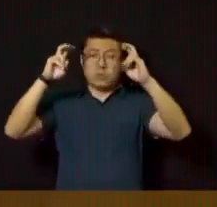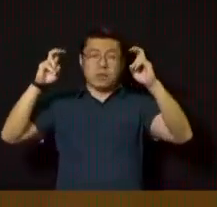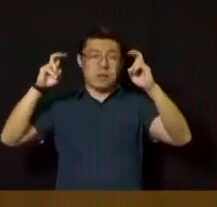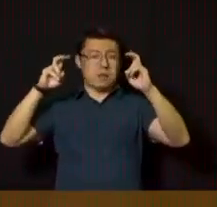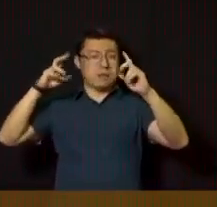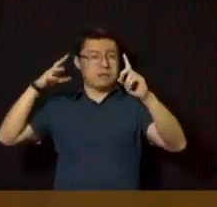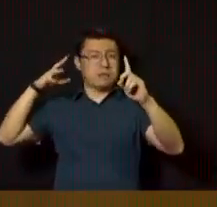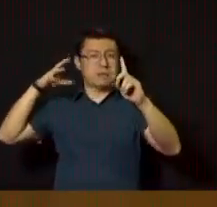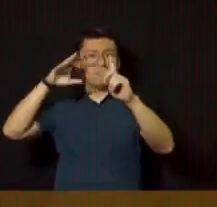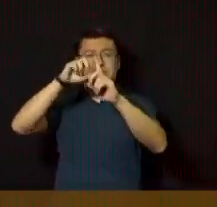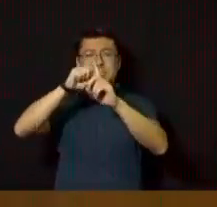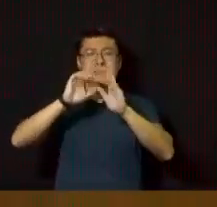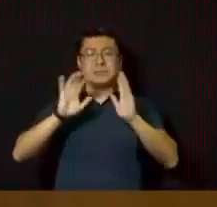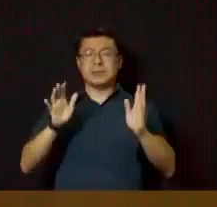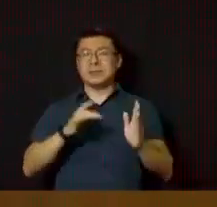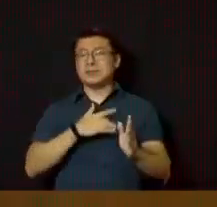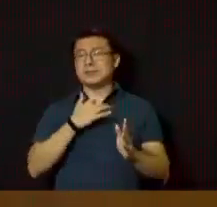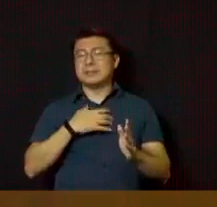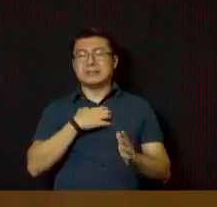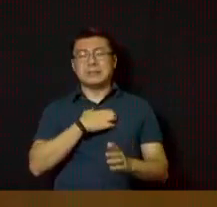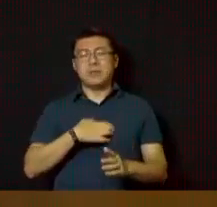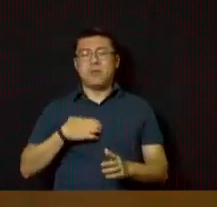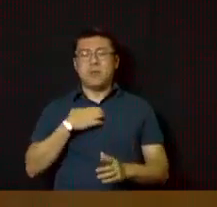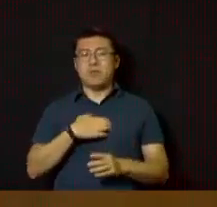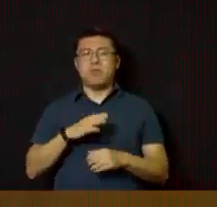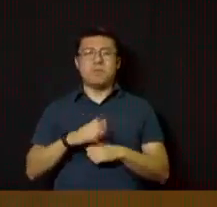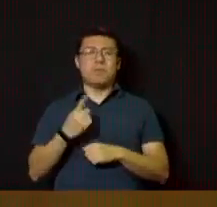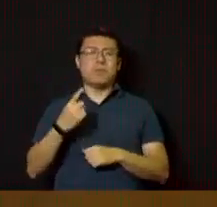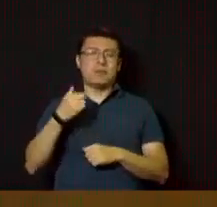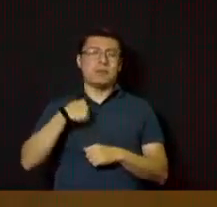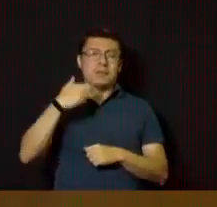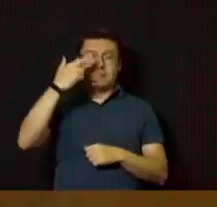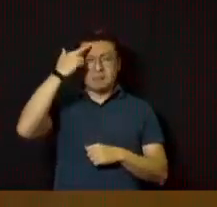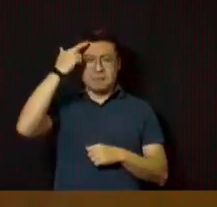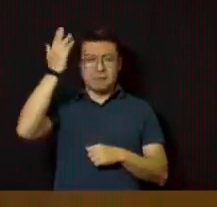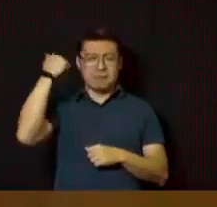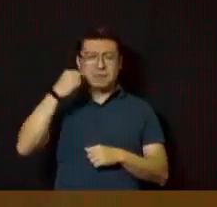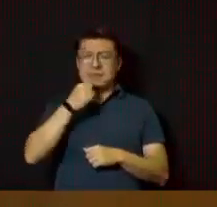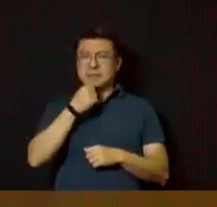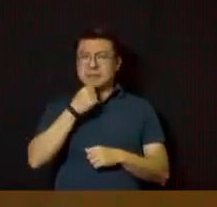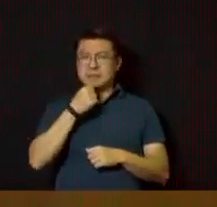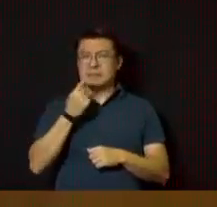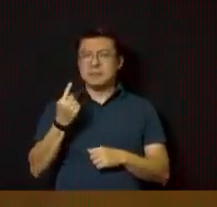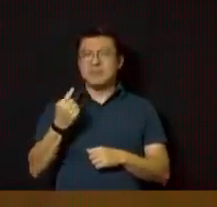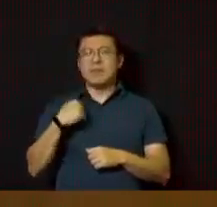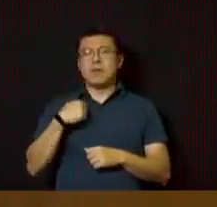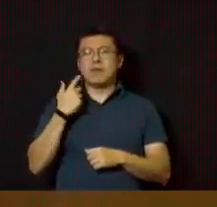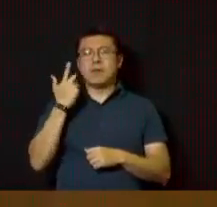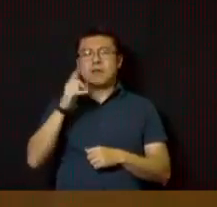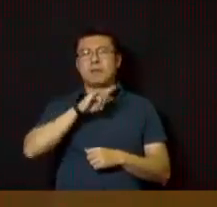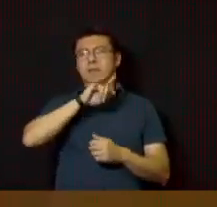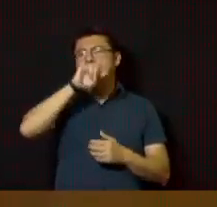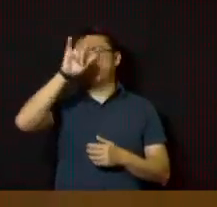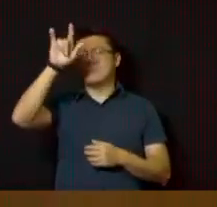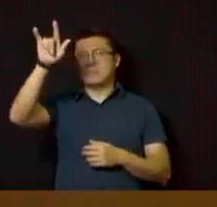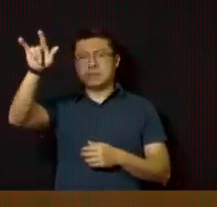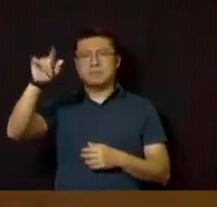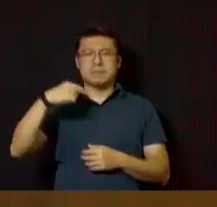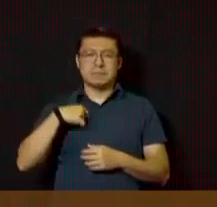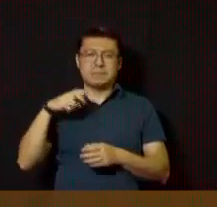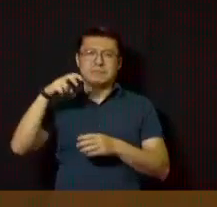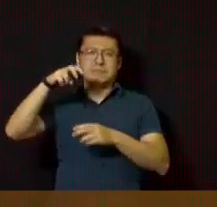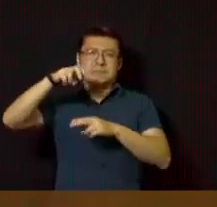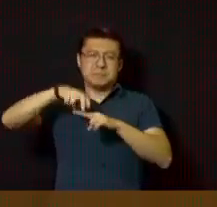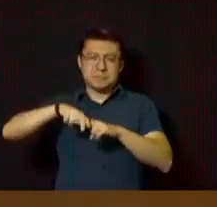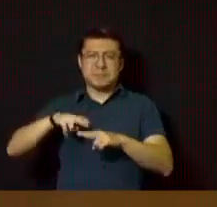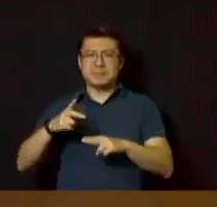ese momento porque era un sueño de niño que yo tenía. Y yo me acuerdo incluso cuando me gané el viaje,